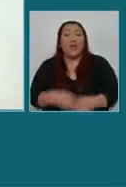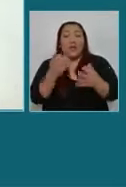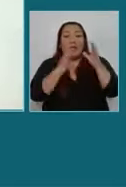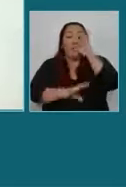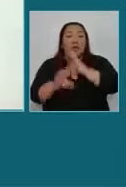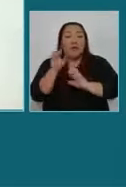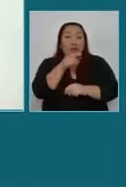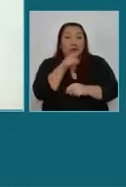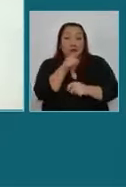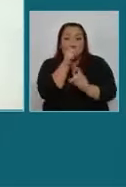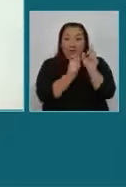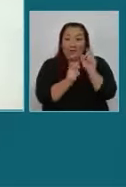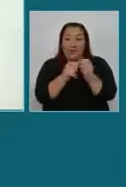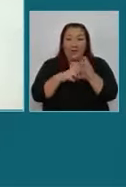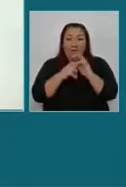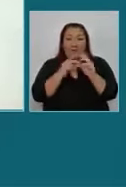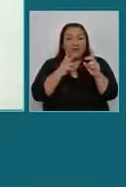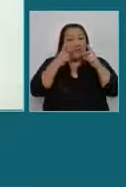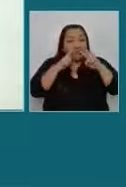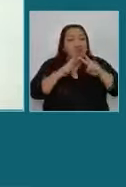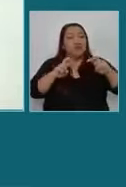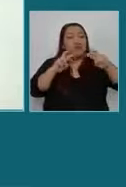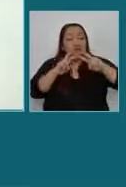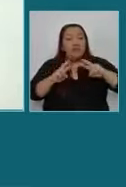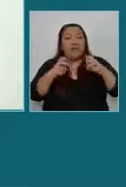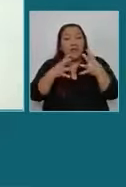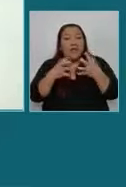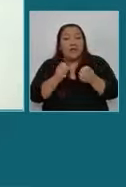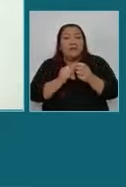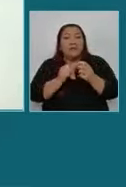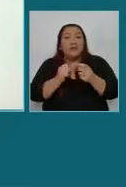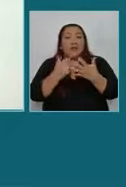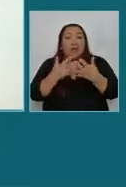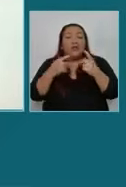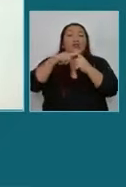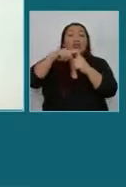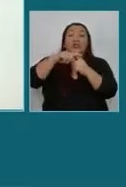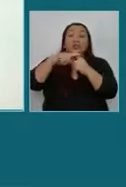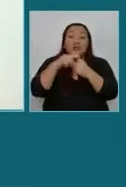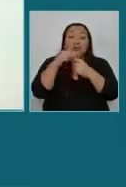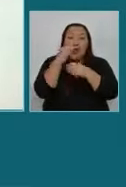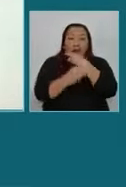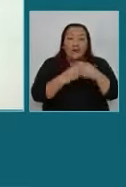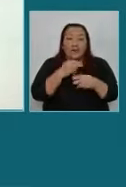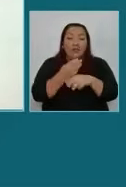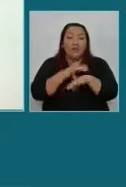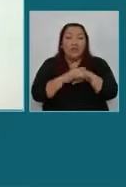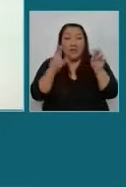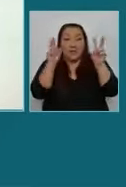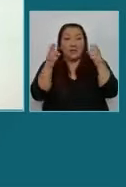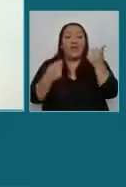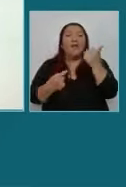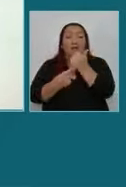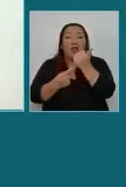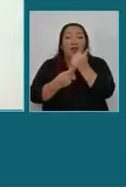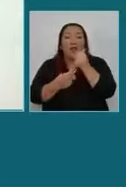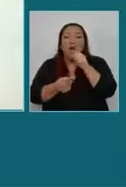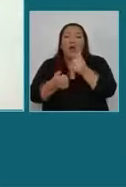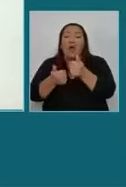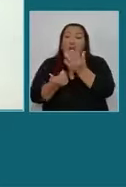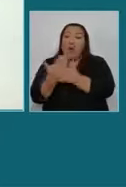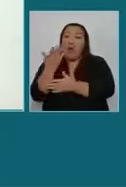esas startups que están mitigando, que están impactando de forma positiva en el mundo a través de la tecnología, mitigando